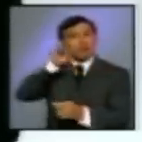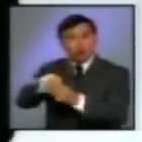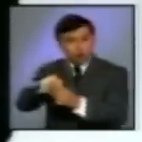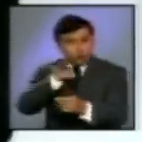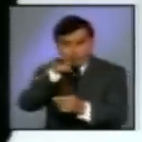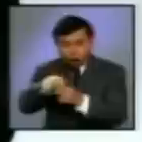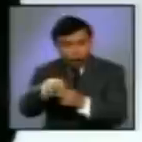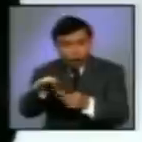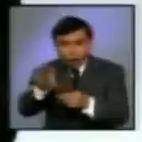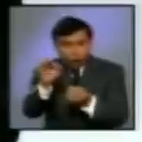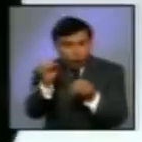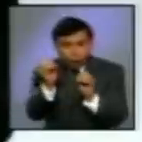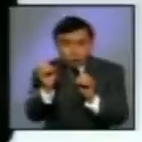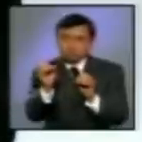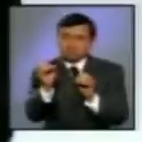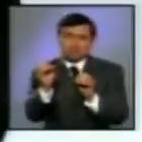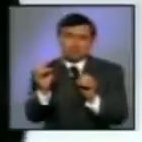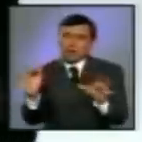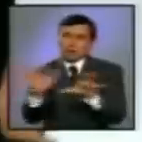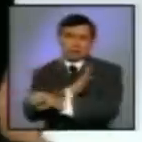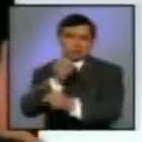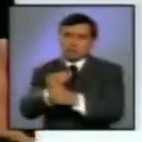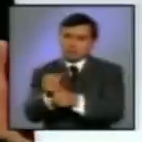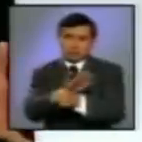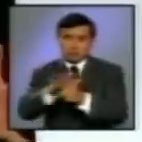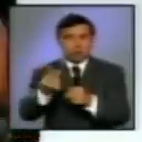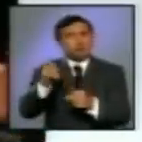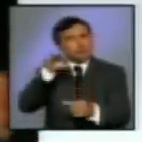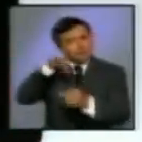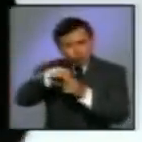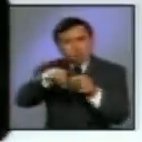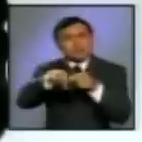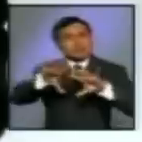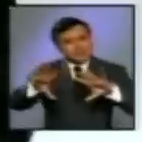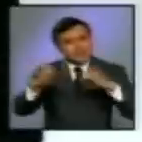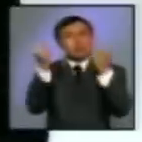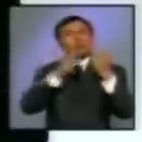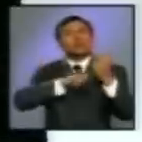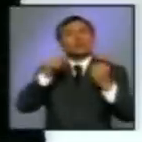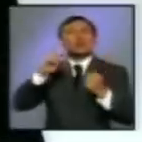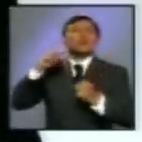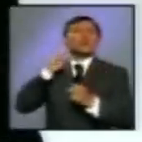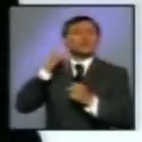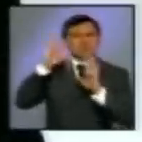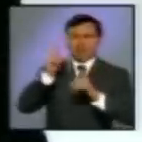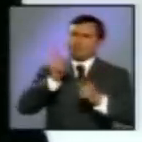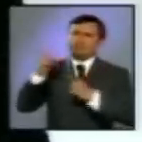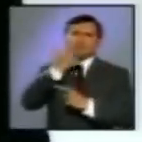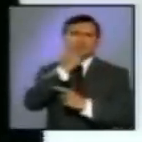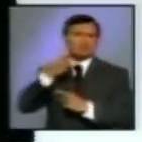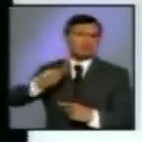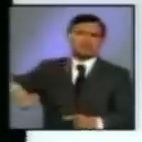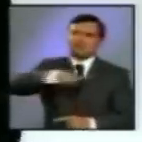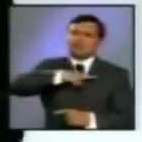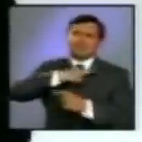sumo a que con el poder de tu voto les hagamos saber a los políticos de siempre que estamos hartos de ellos. Este primero de